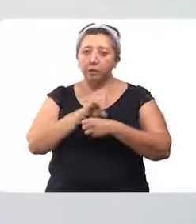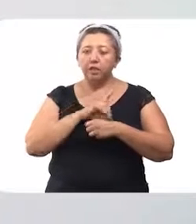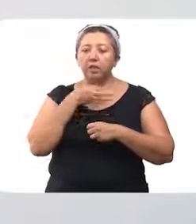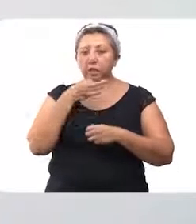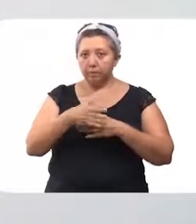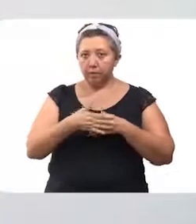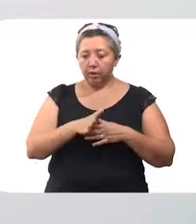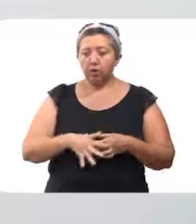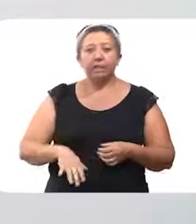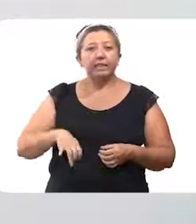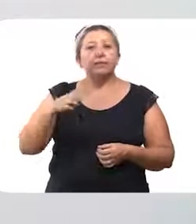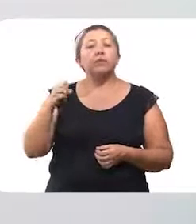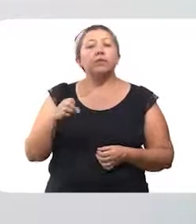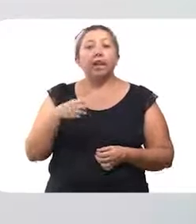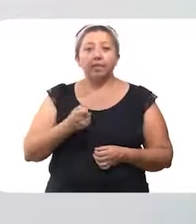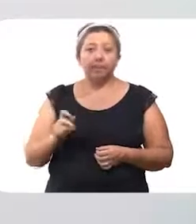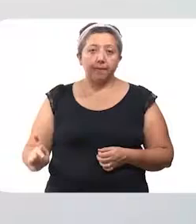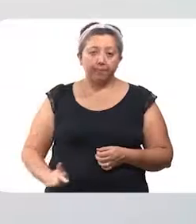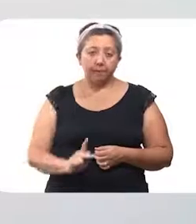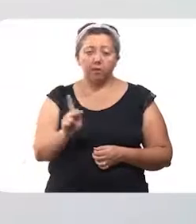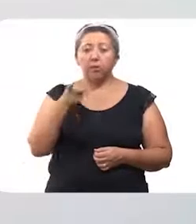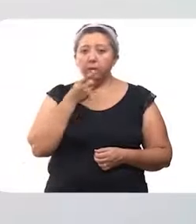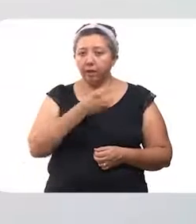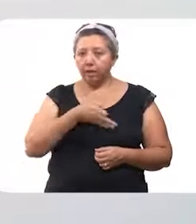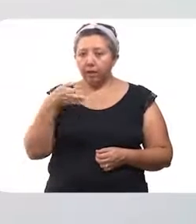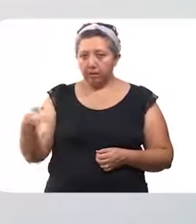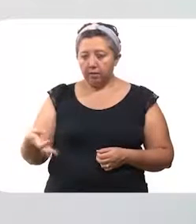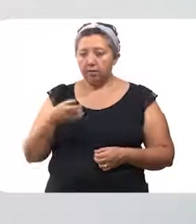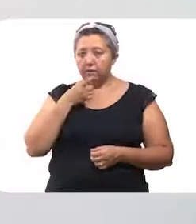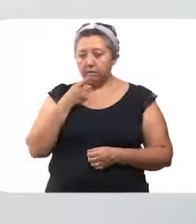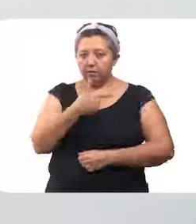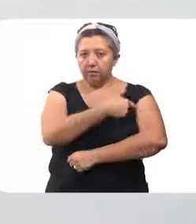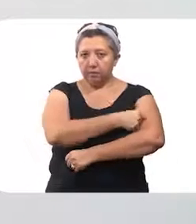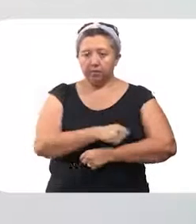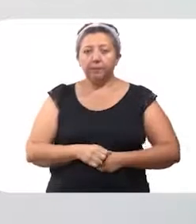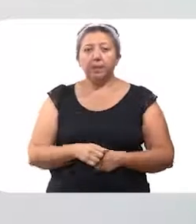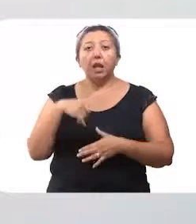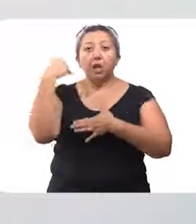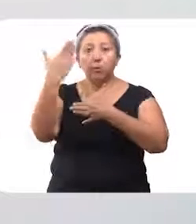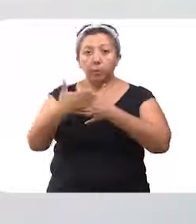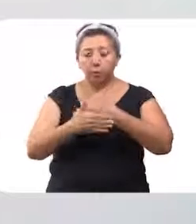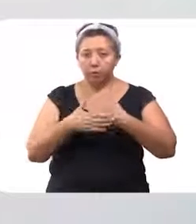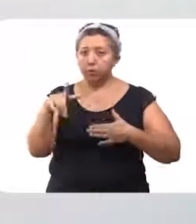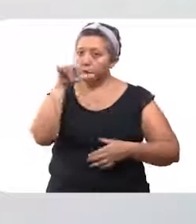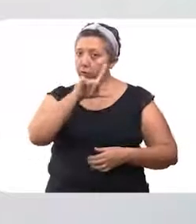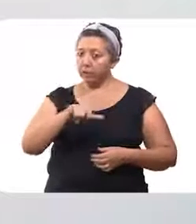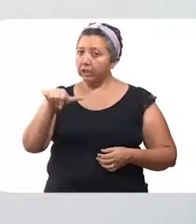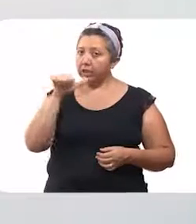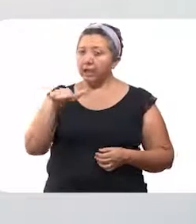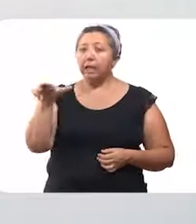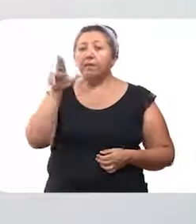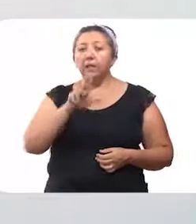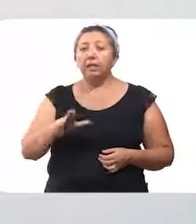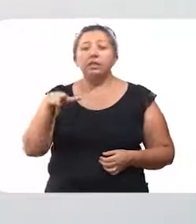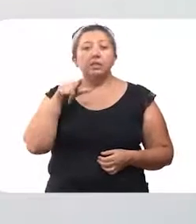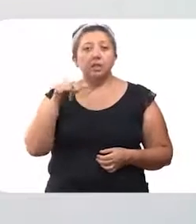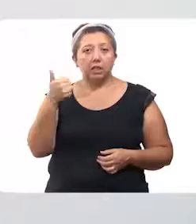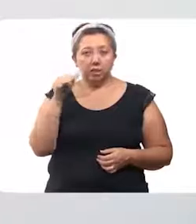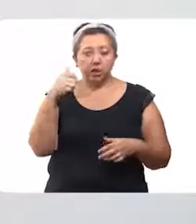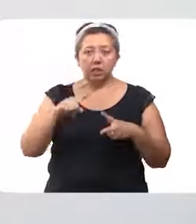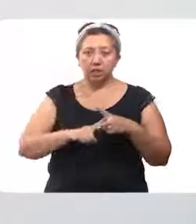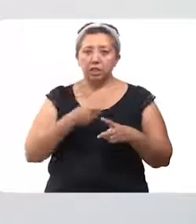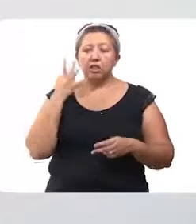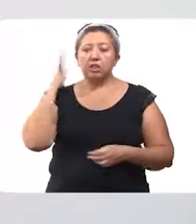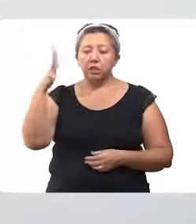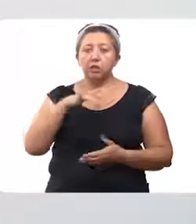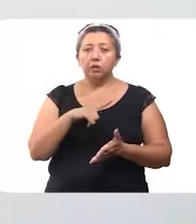a conocer los rangos de edad, municipios y fechas en que se estarán aplicando. El próximo lunes 16 y el martes 17 de agosto iniciará en